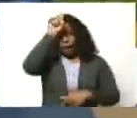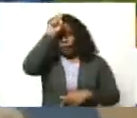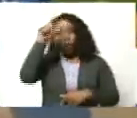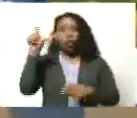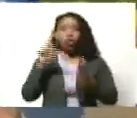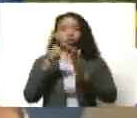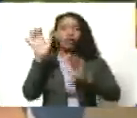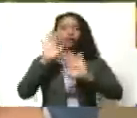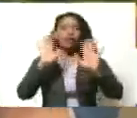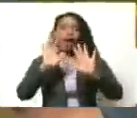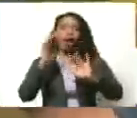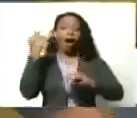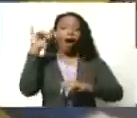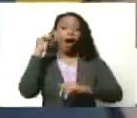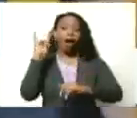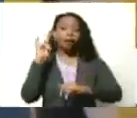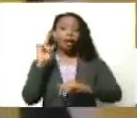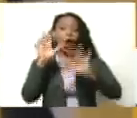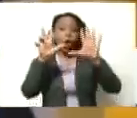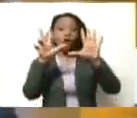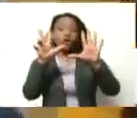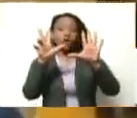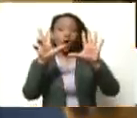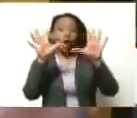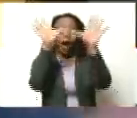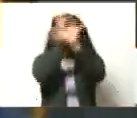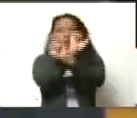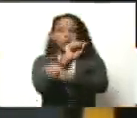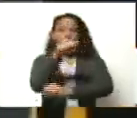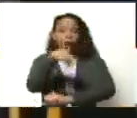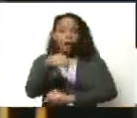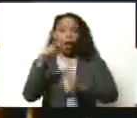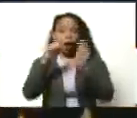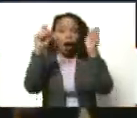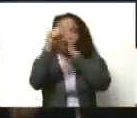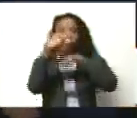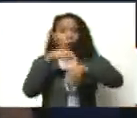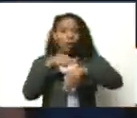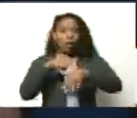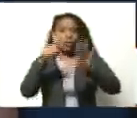pasa de las 8 de la noche. Recordemos que hay un cambio horario de